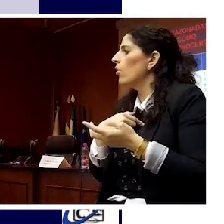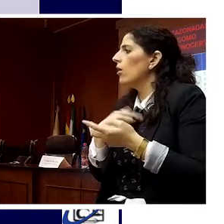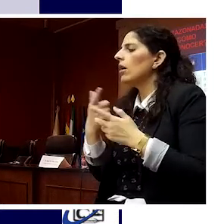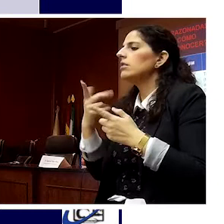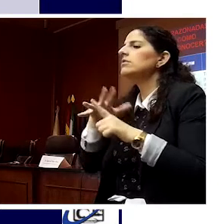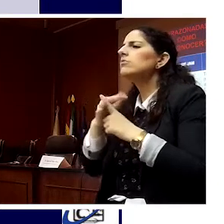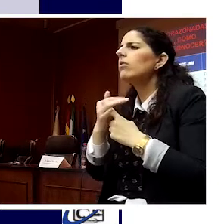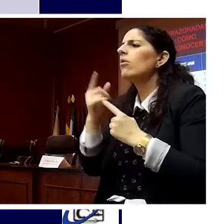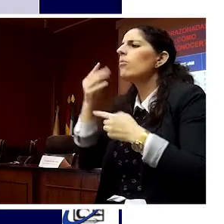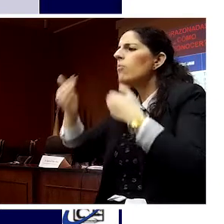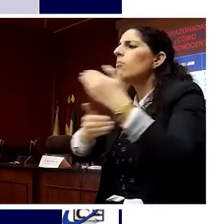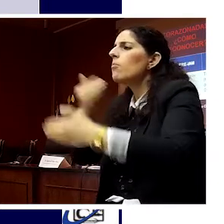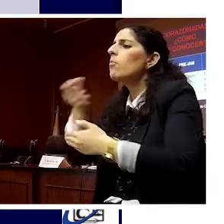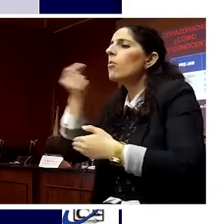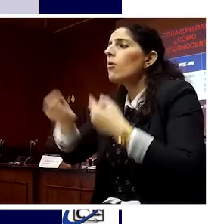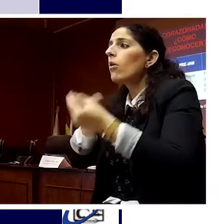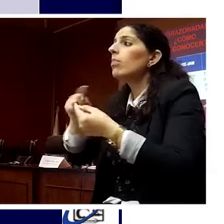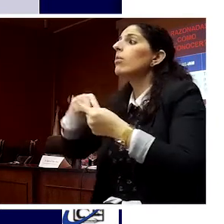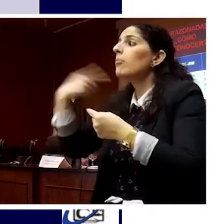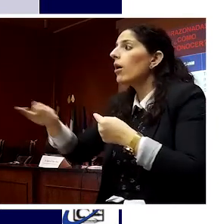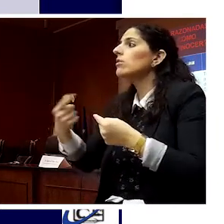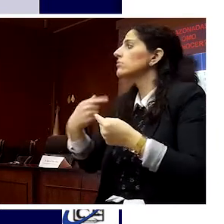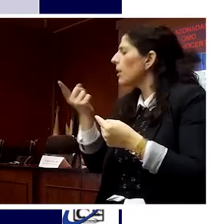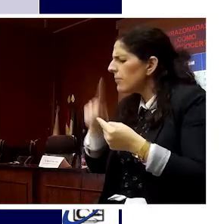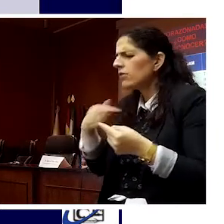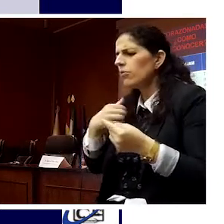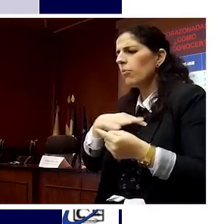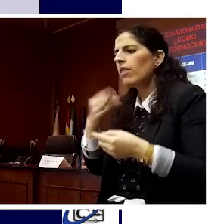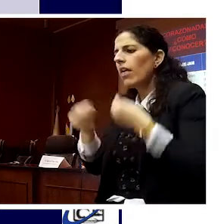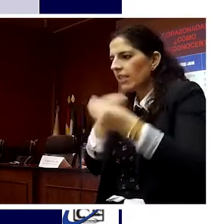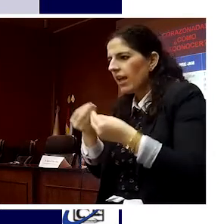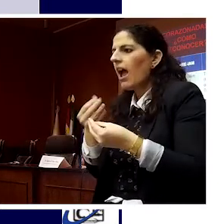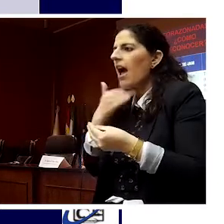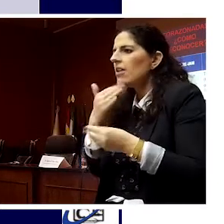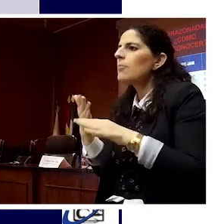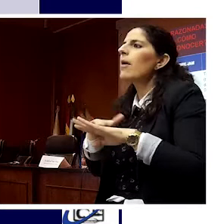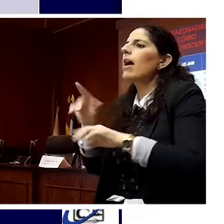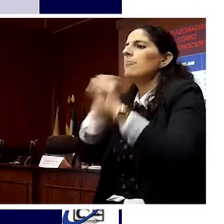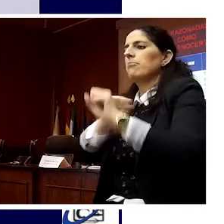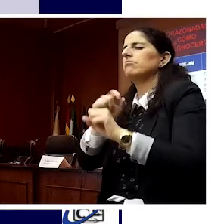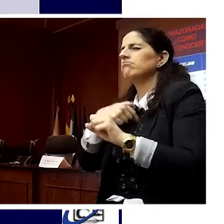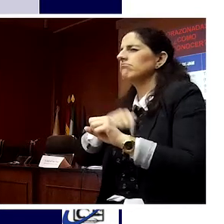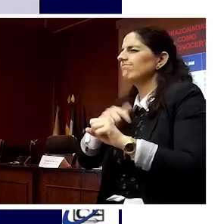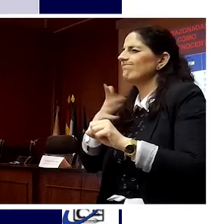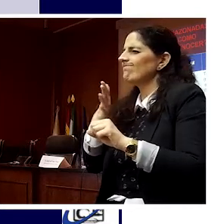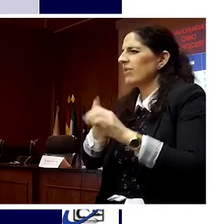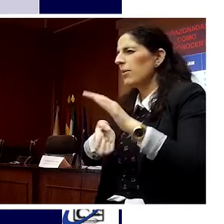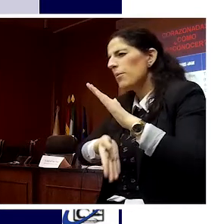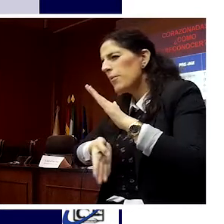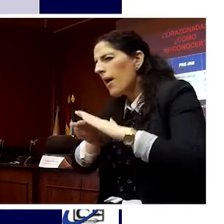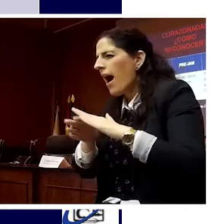es más avanzada, hay también momentos en los que nosotros pudiéramos intuir que